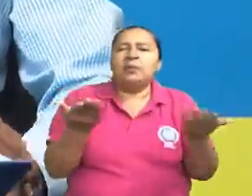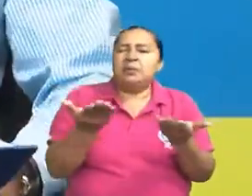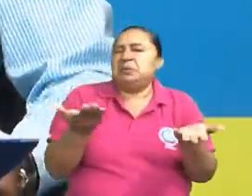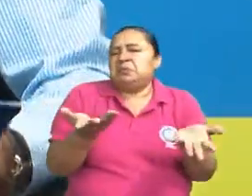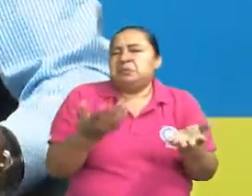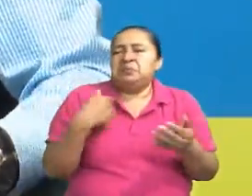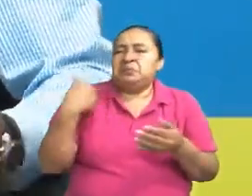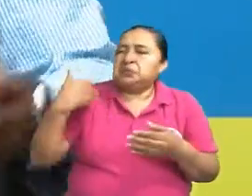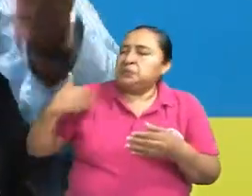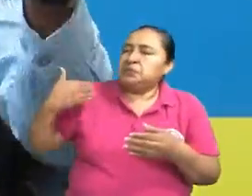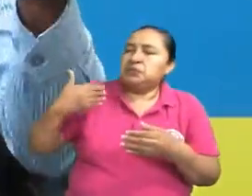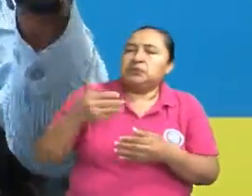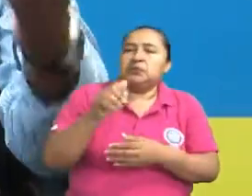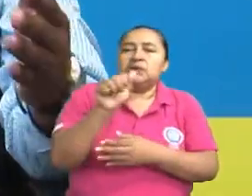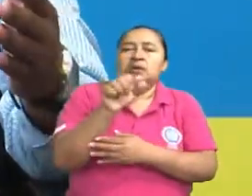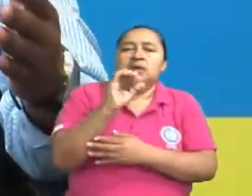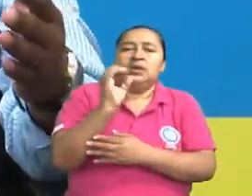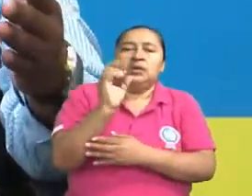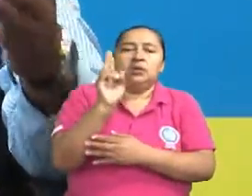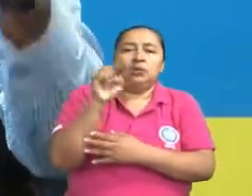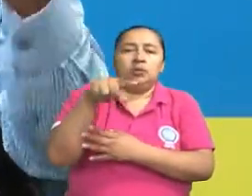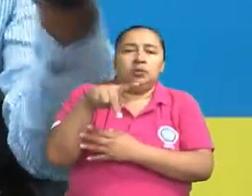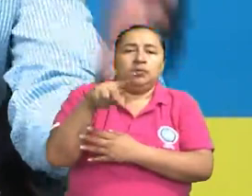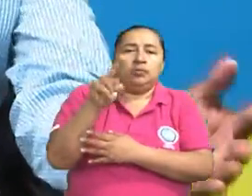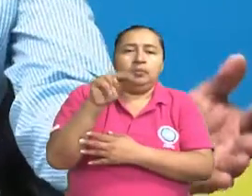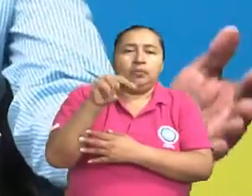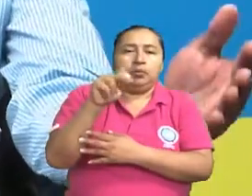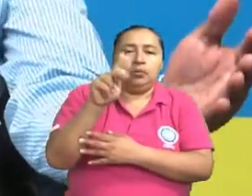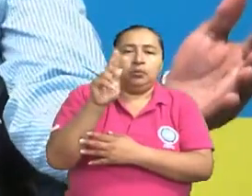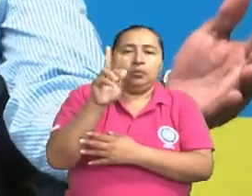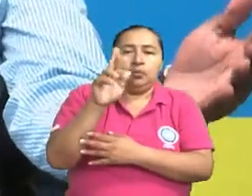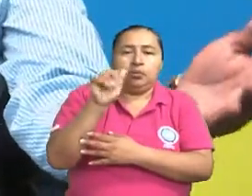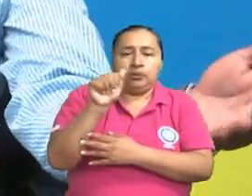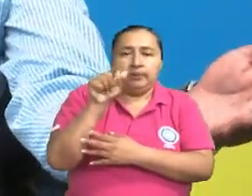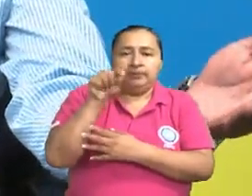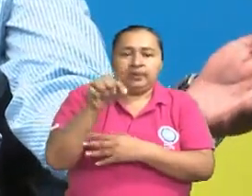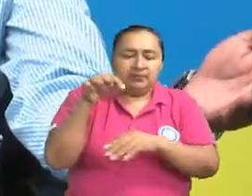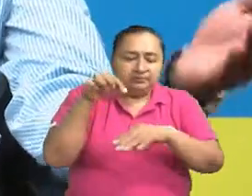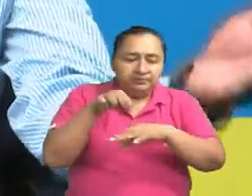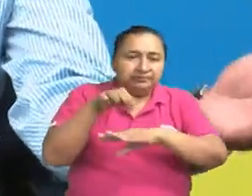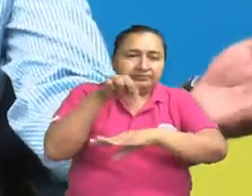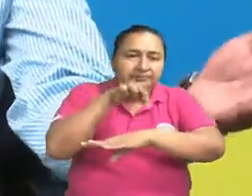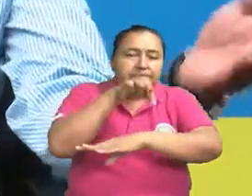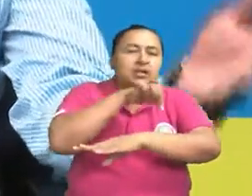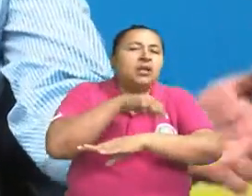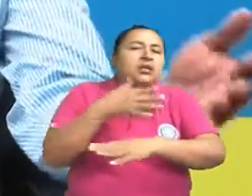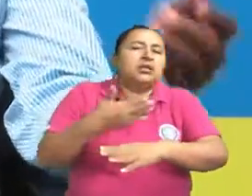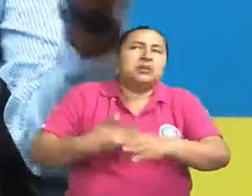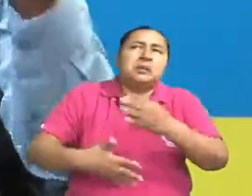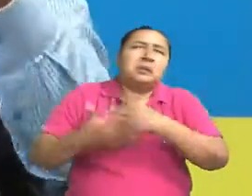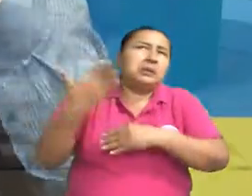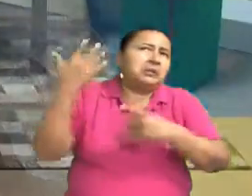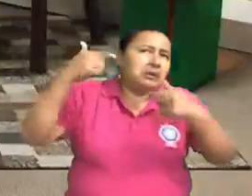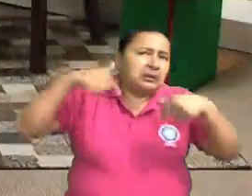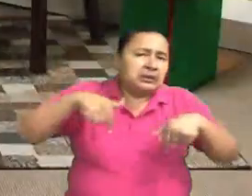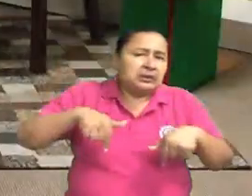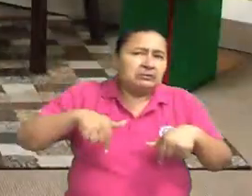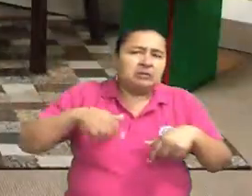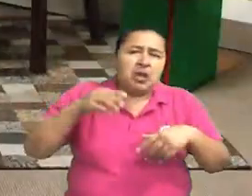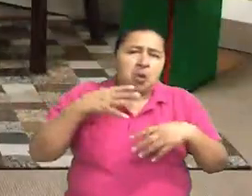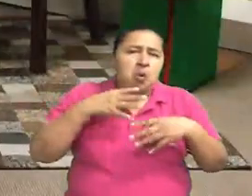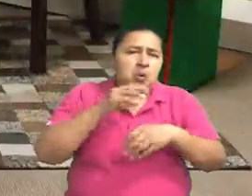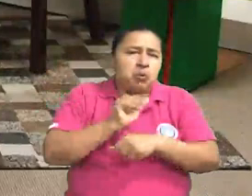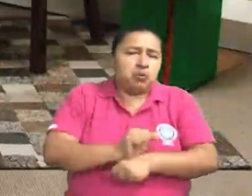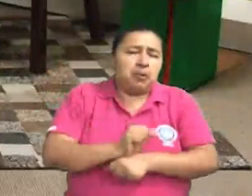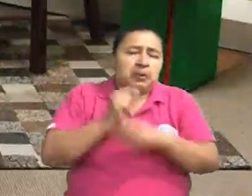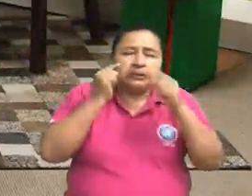acupuntura. ¿Desde cuándo en nuestro país se practica esta medicina oriental, verdad? Bueno,